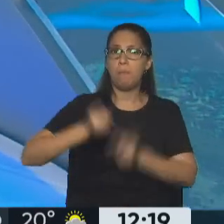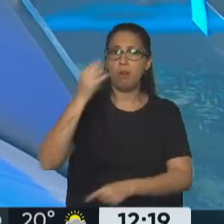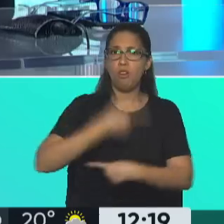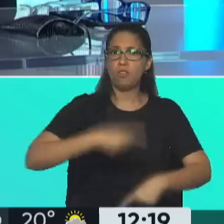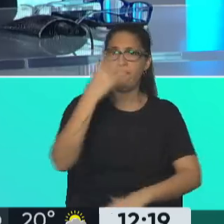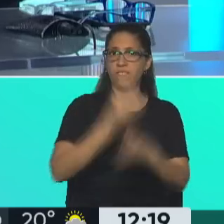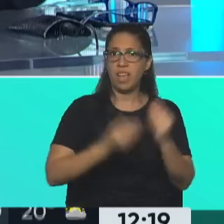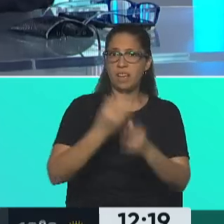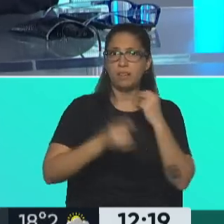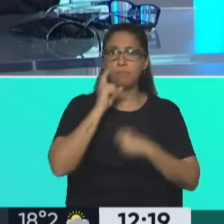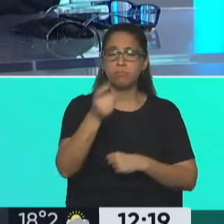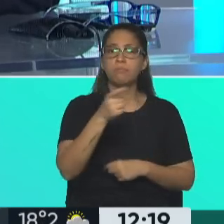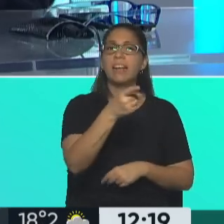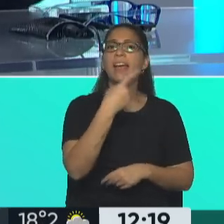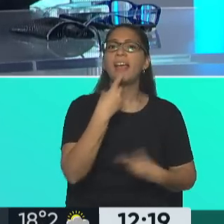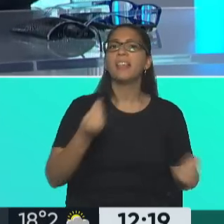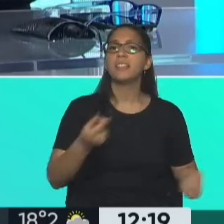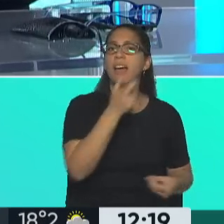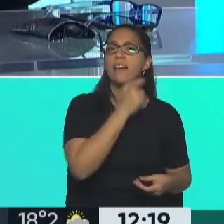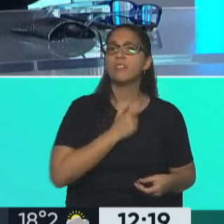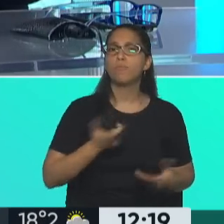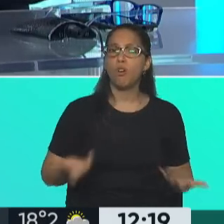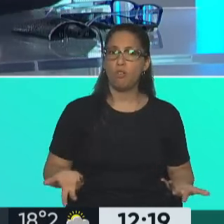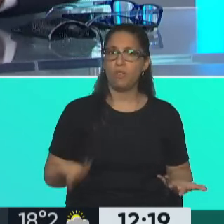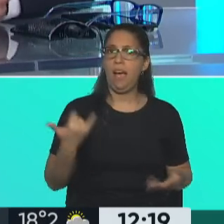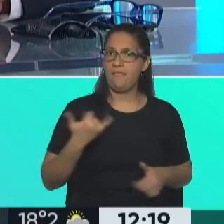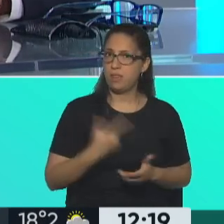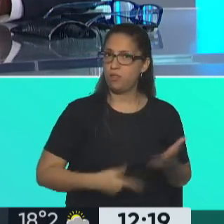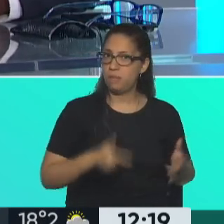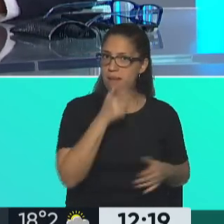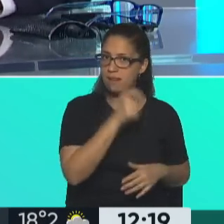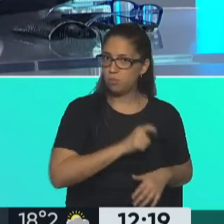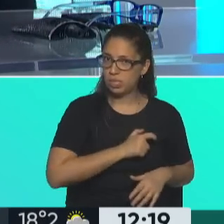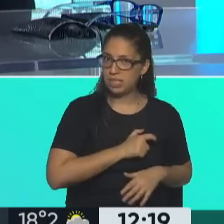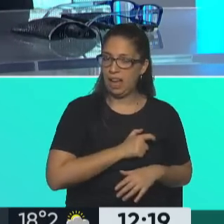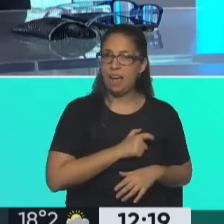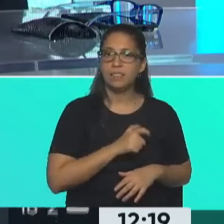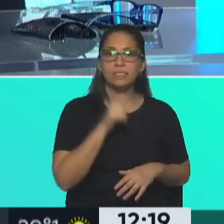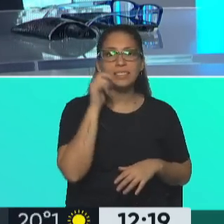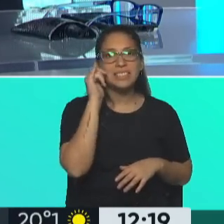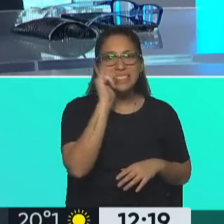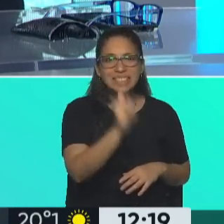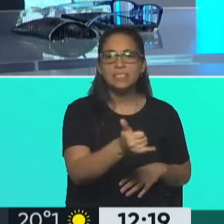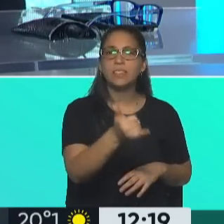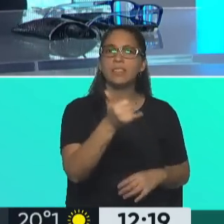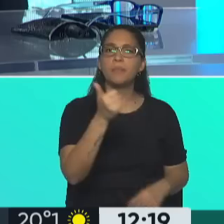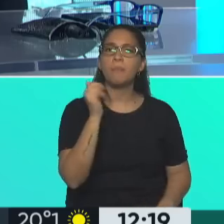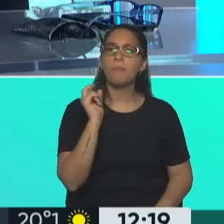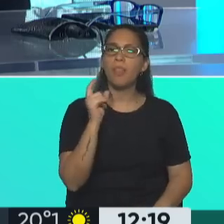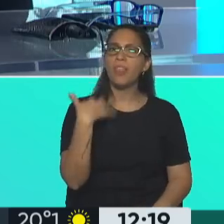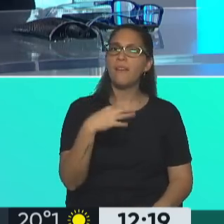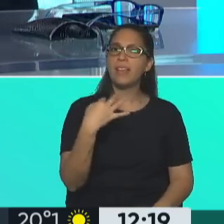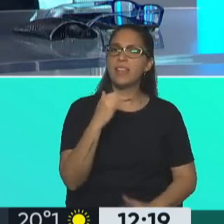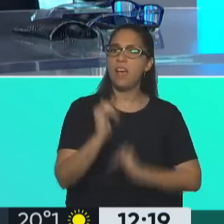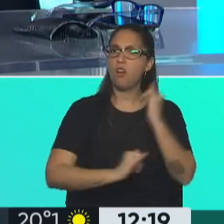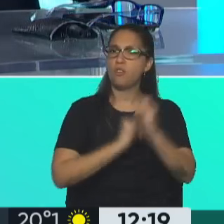además. ¿Qué tiene para decir el Ministerio de Economía? Esta es la primera instancia. Y tenía para decir el Ministerio. Tenía para decir, pero debería haber dicho en